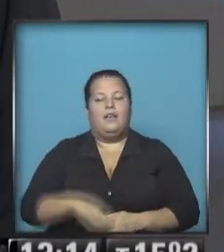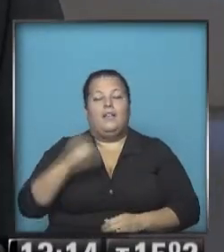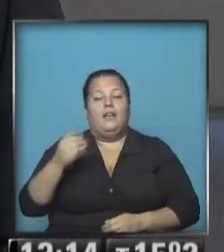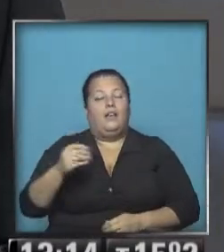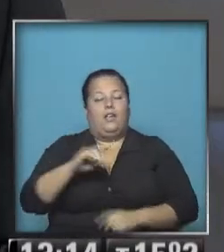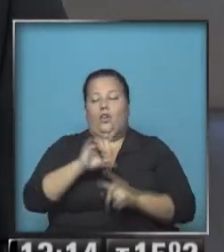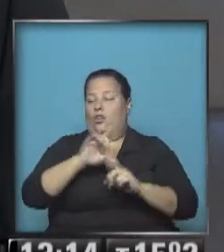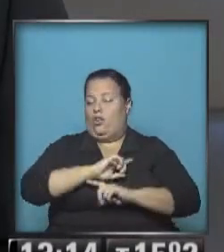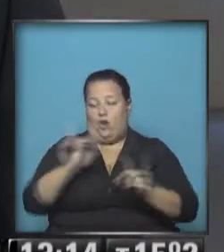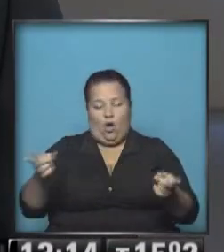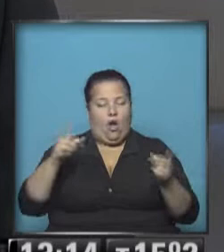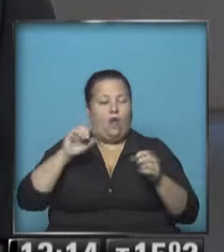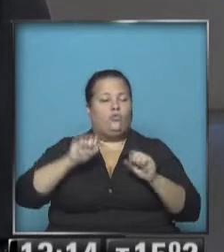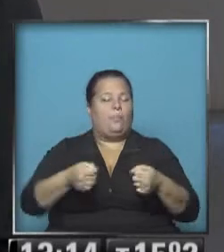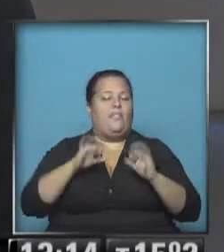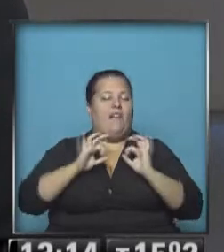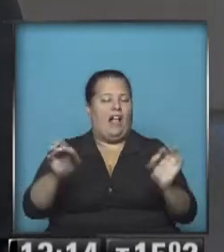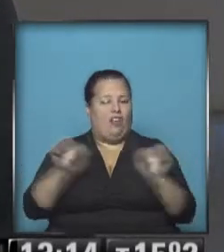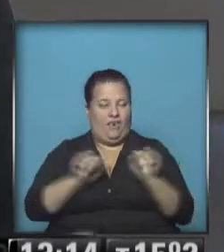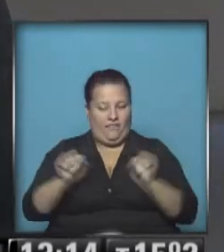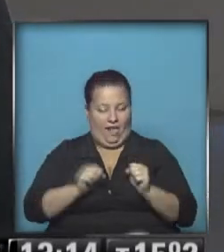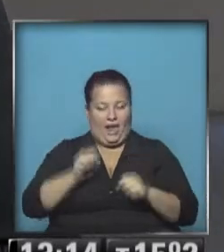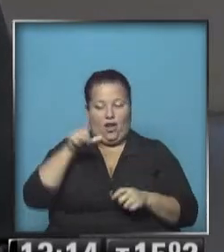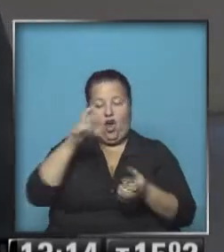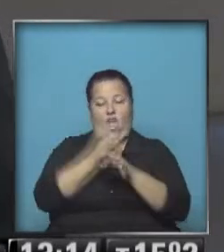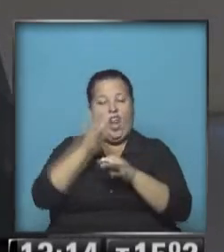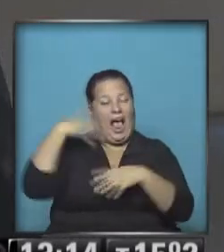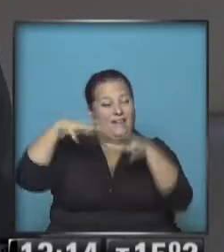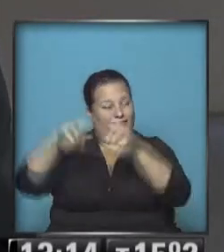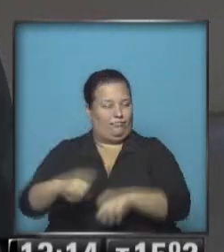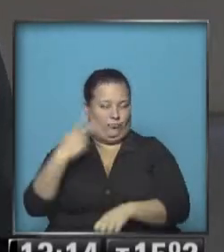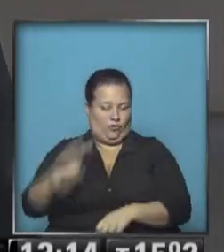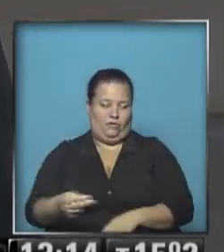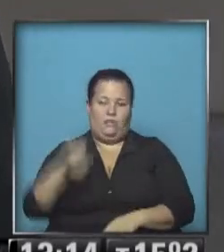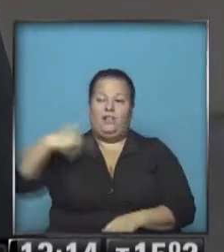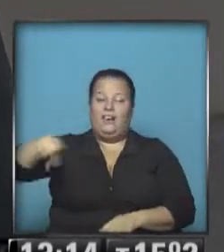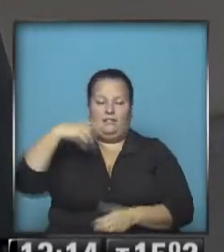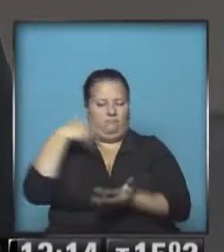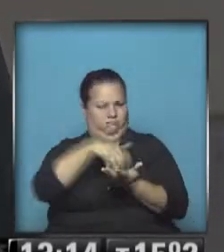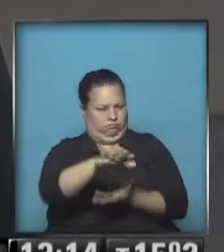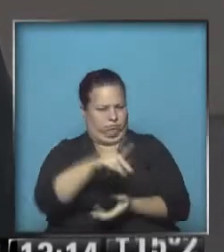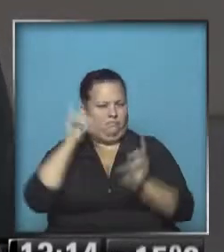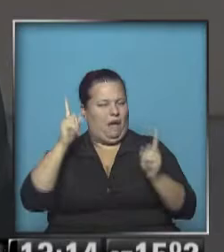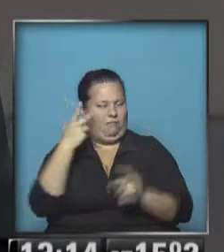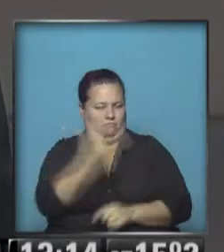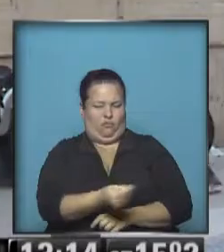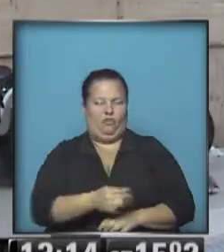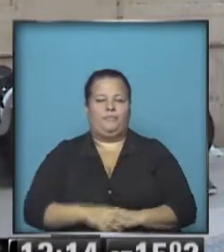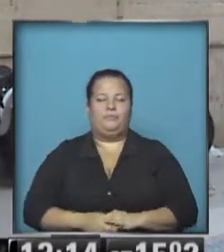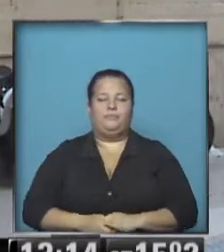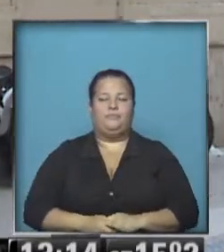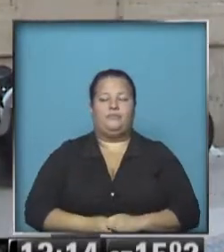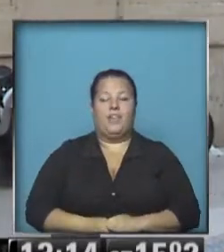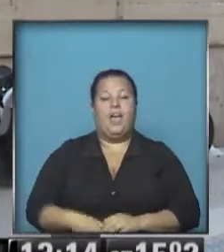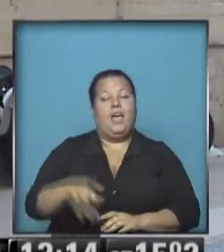que no existan y que no haya vacaciones de invierno en aquellos colegios que fueron tomados. Fue rechazada esta medida por los docentes.